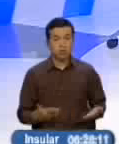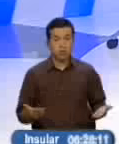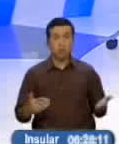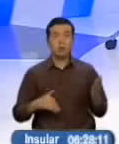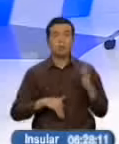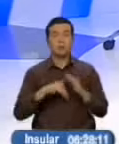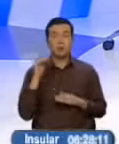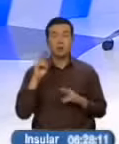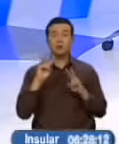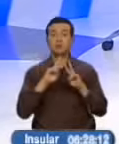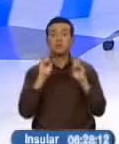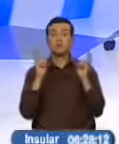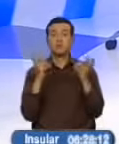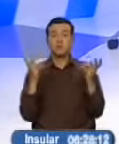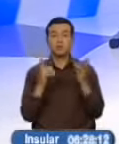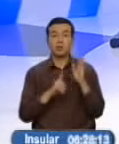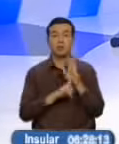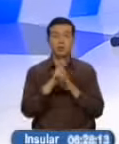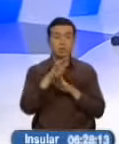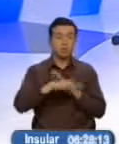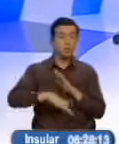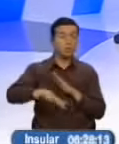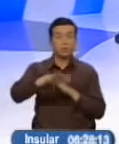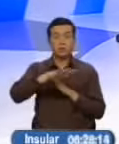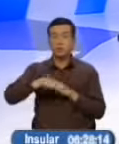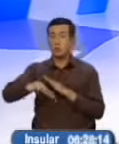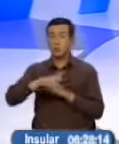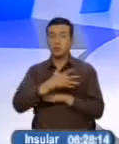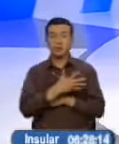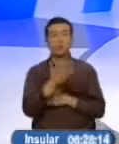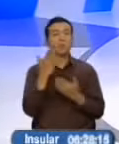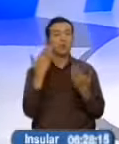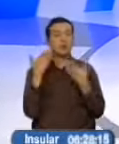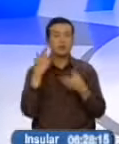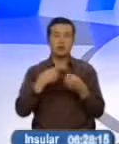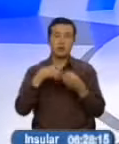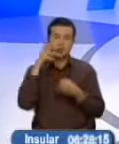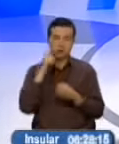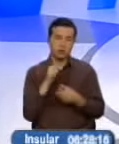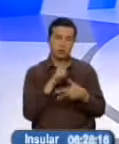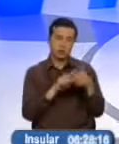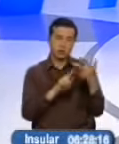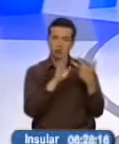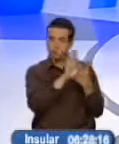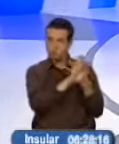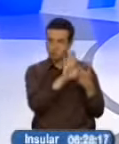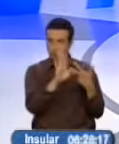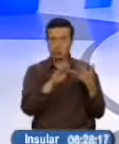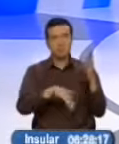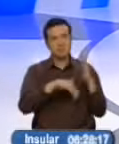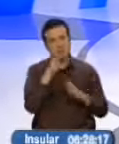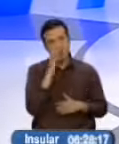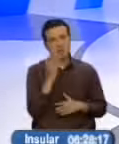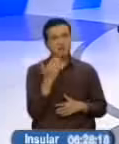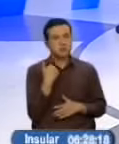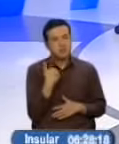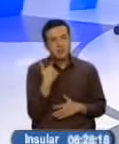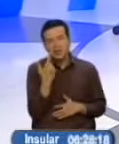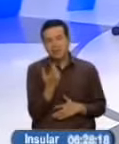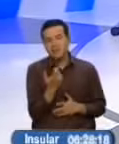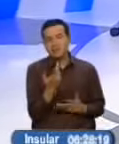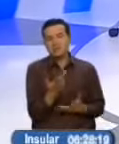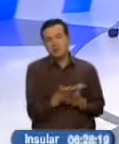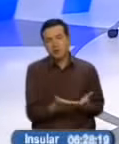todo en los temas de desarrollo local, territorial, etcétera, etcétera. Guayaquil y Quito y Cuenca, como quiera, tienen mayores capacidades de